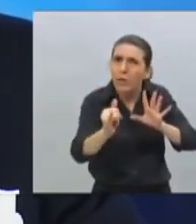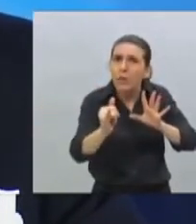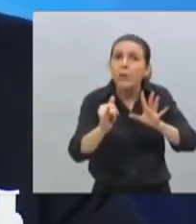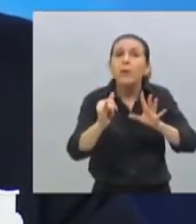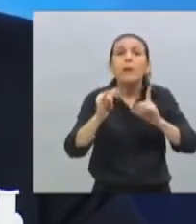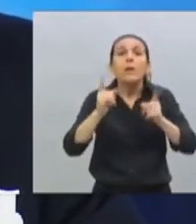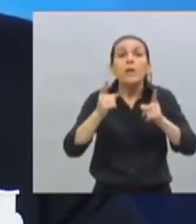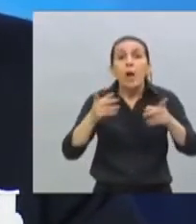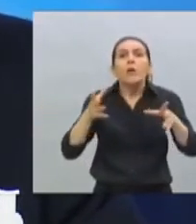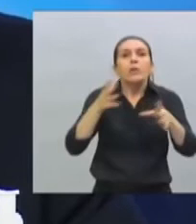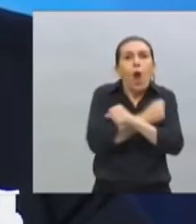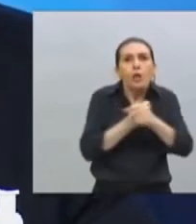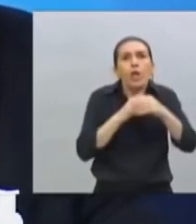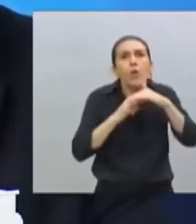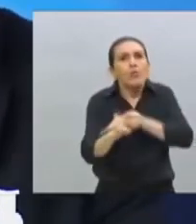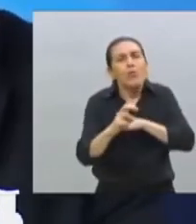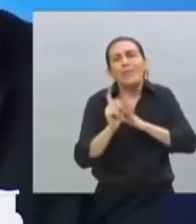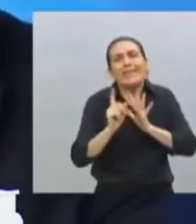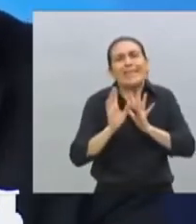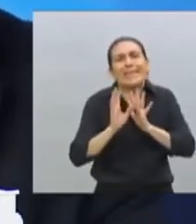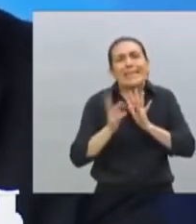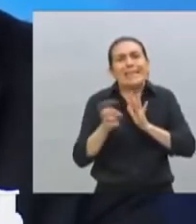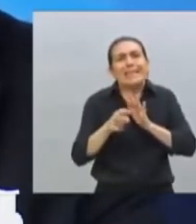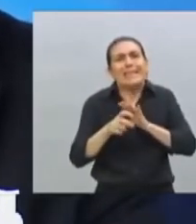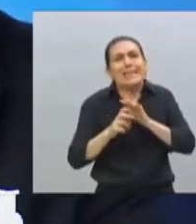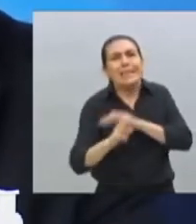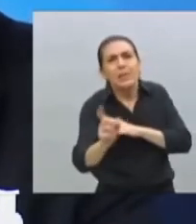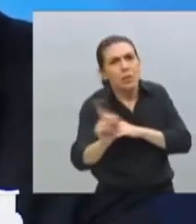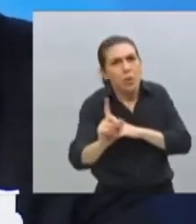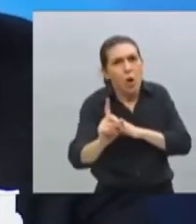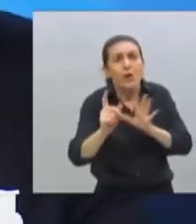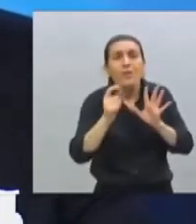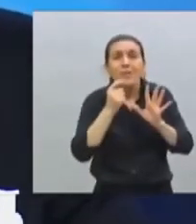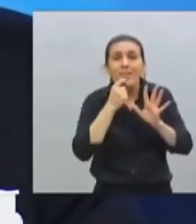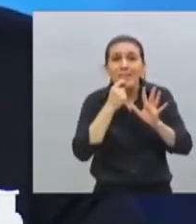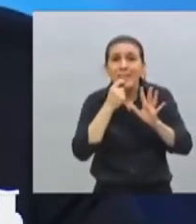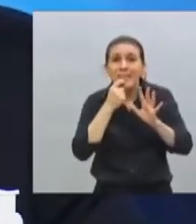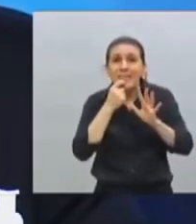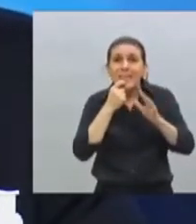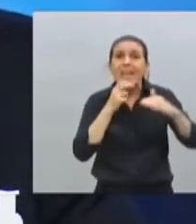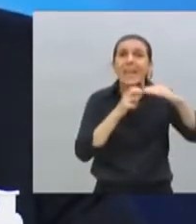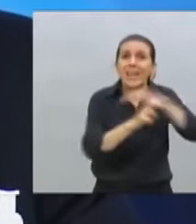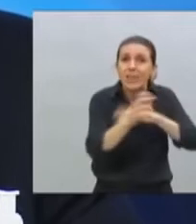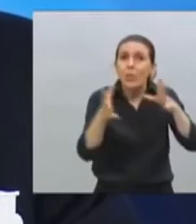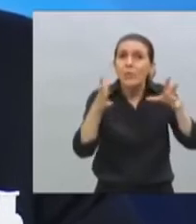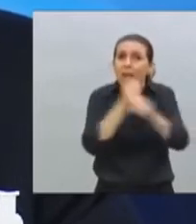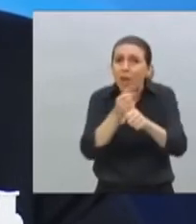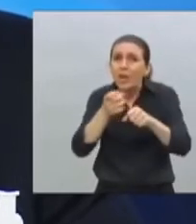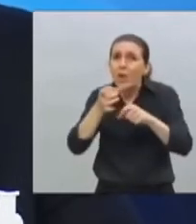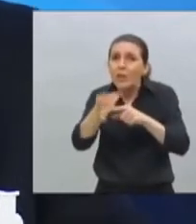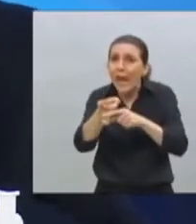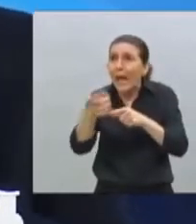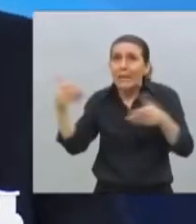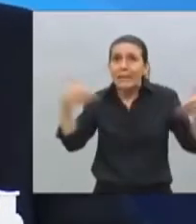otro, cuando no es afín. Entonces yo creo que lo vamos a ver en estos tiempos que vienen, uh-huh. porque hasta ahora de alguna manera se ha